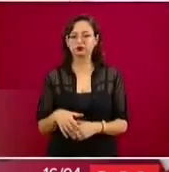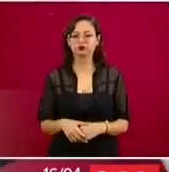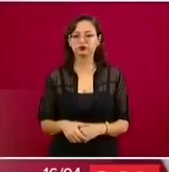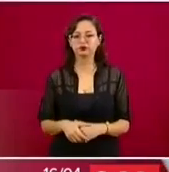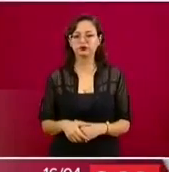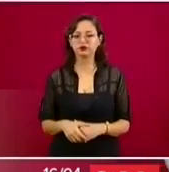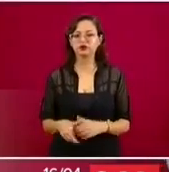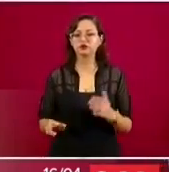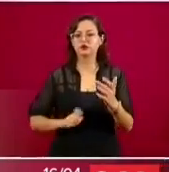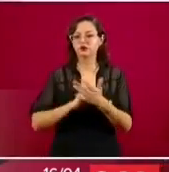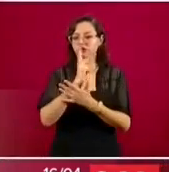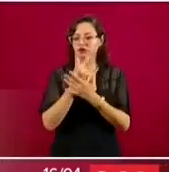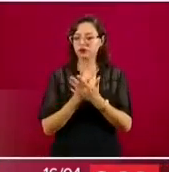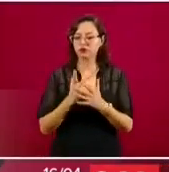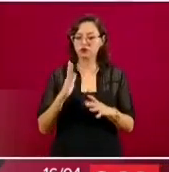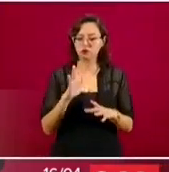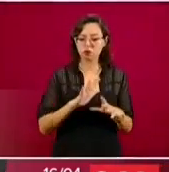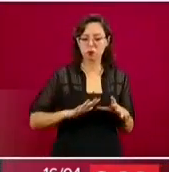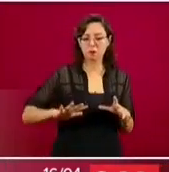Programas sociales,